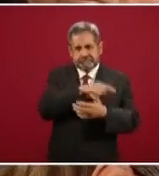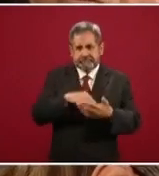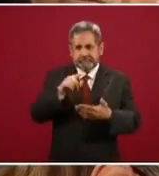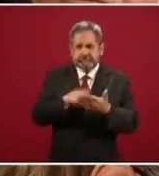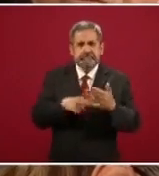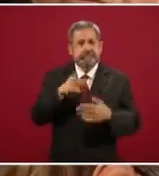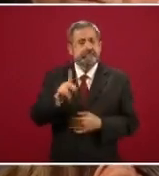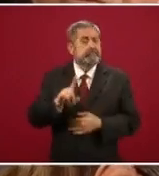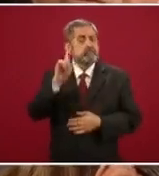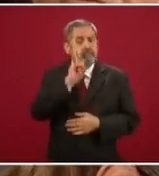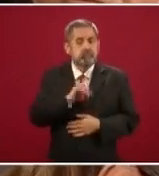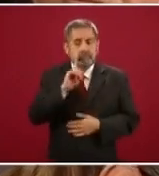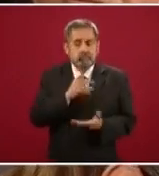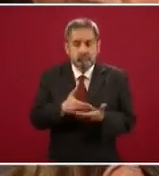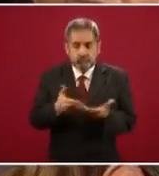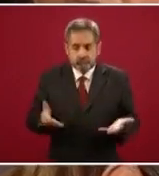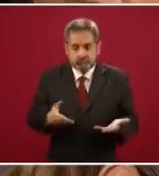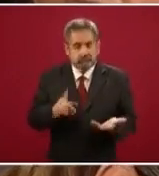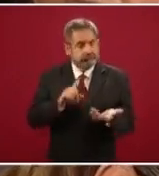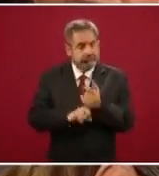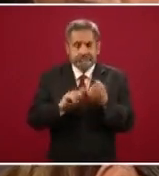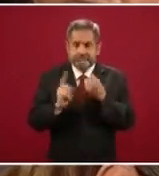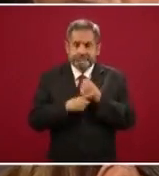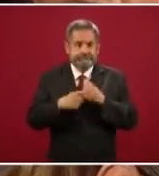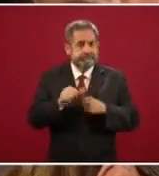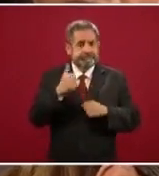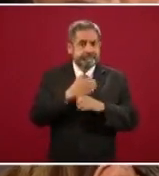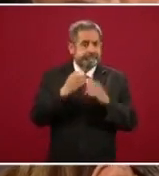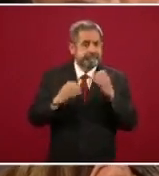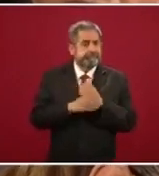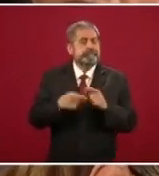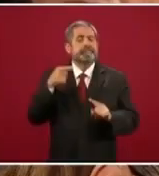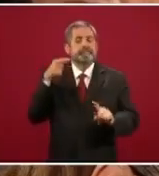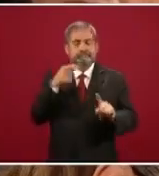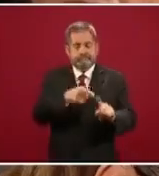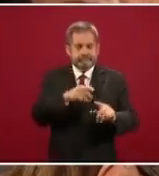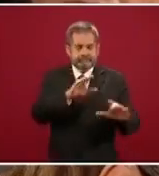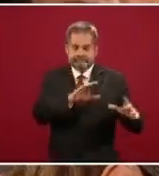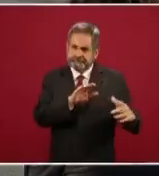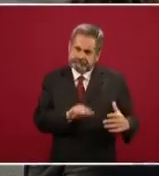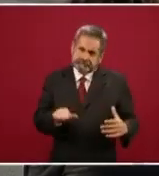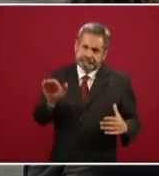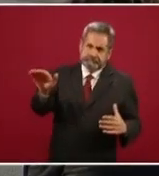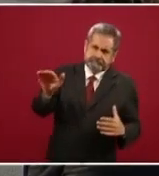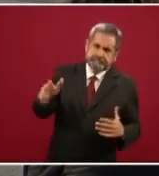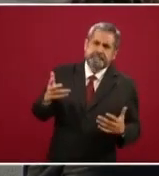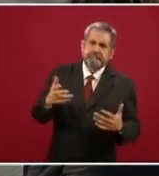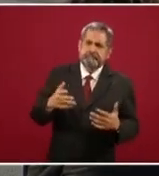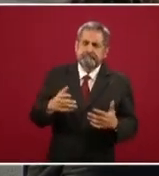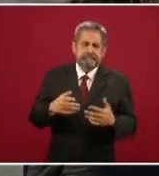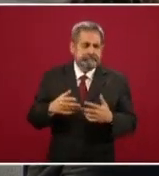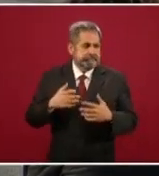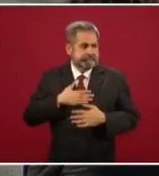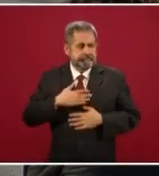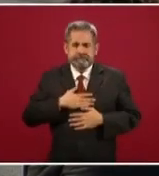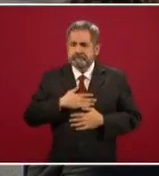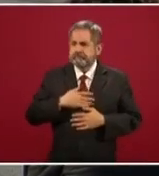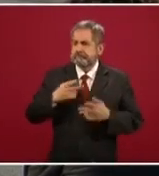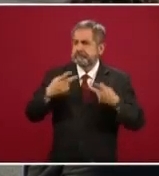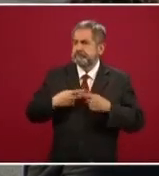mujeres actual tiene una profundidad mayor, porque es un movimiento que cuestiona las relaciones